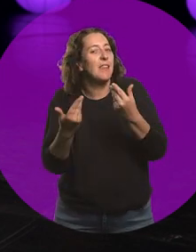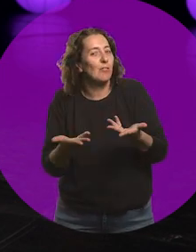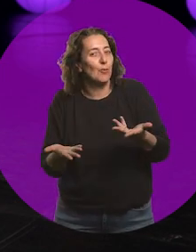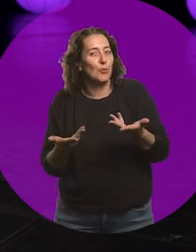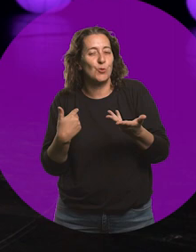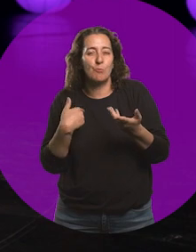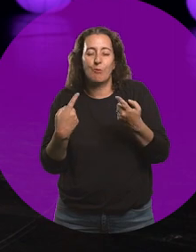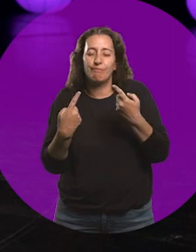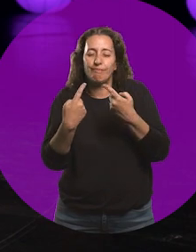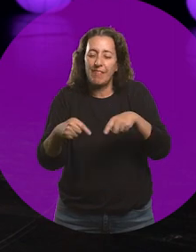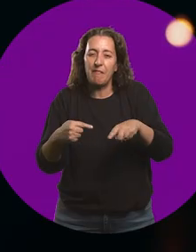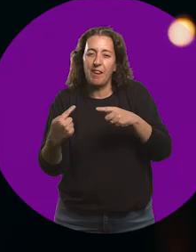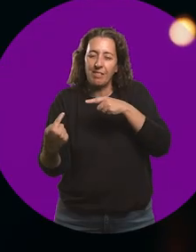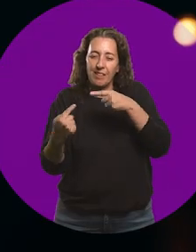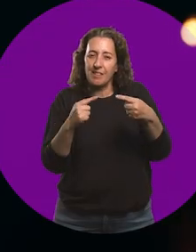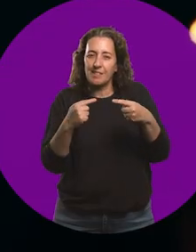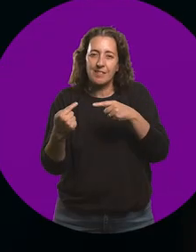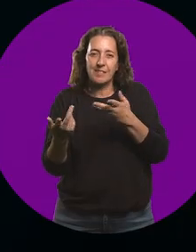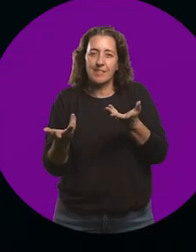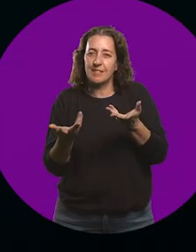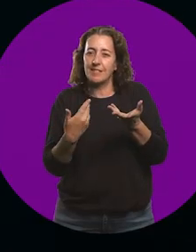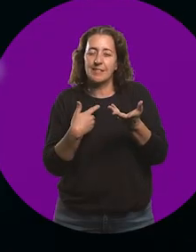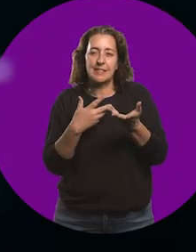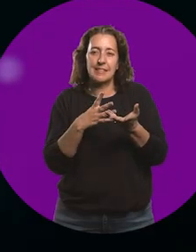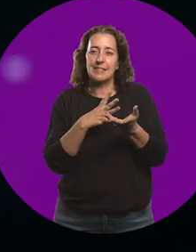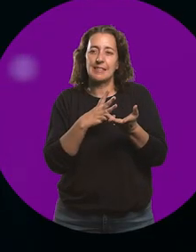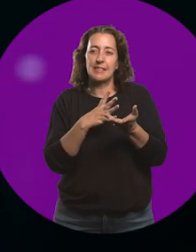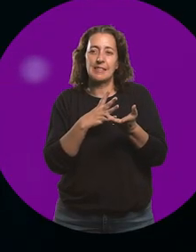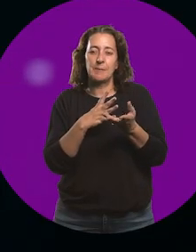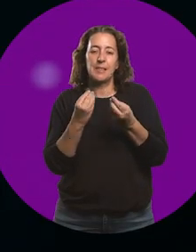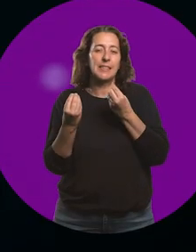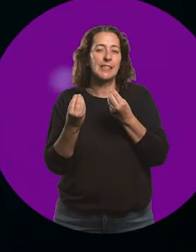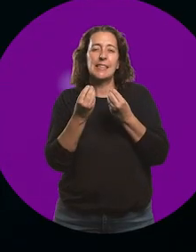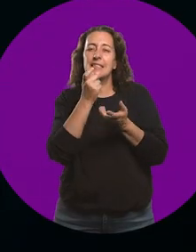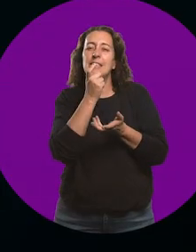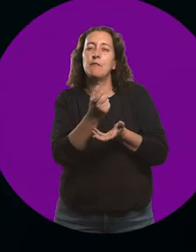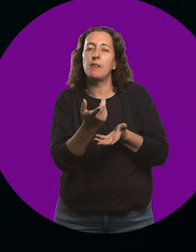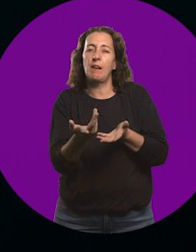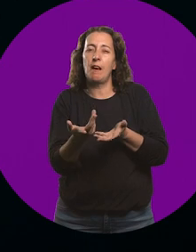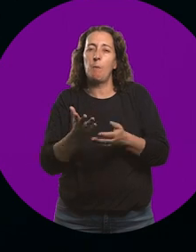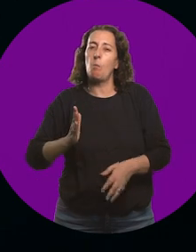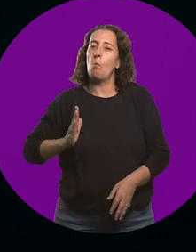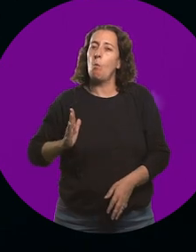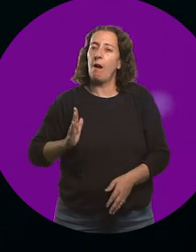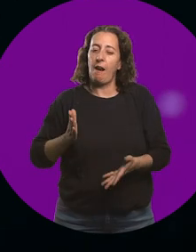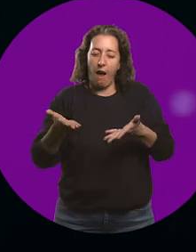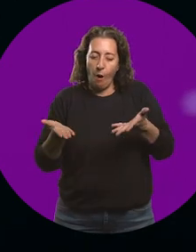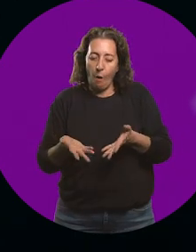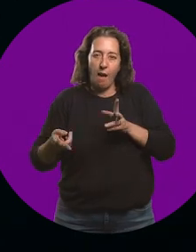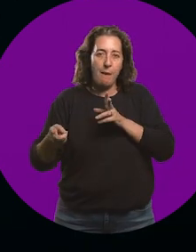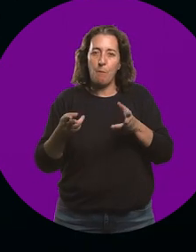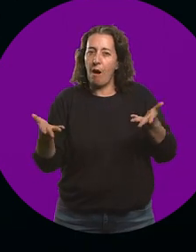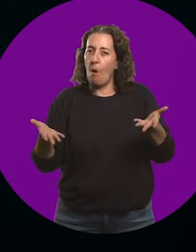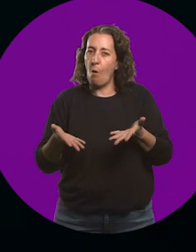con respecto a lo que significa el ser mujer en esta época, en donde